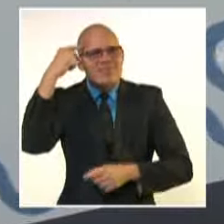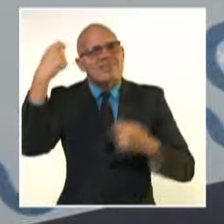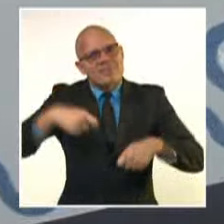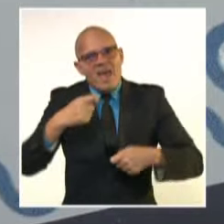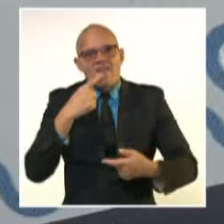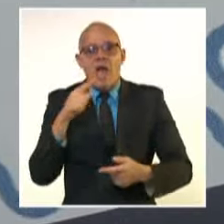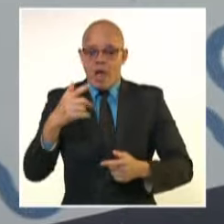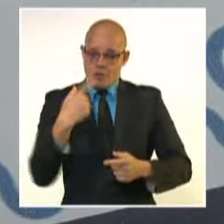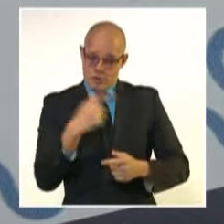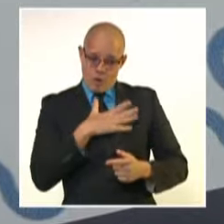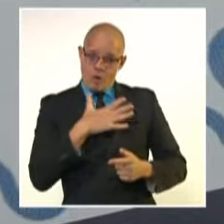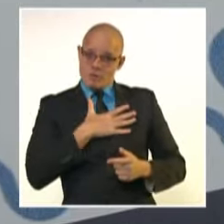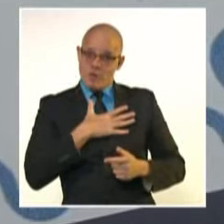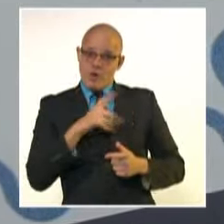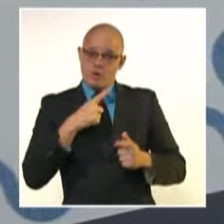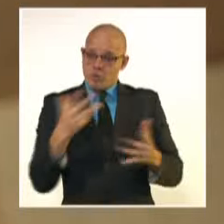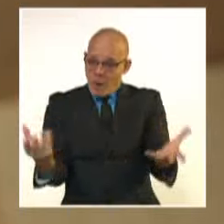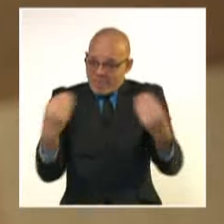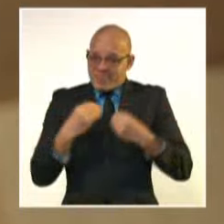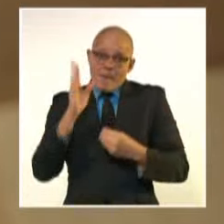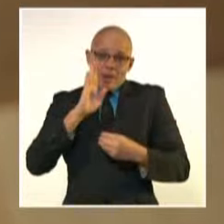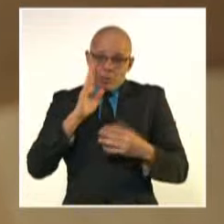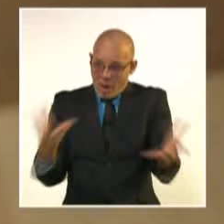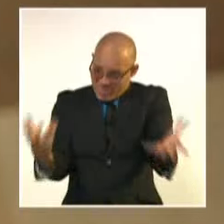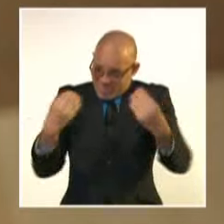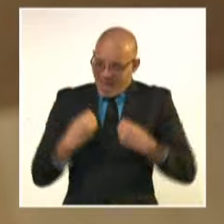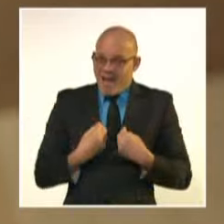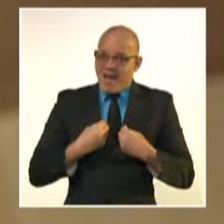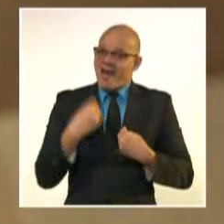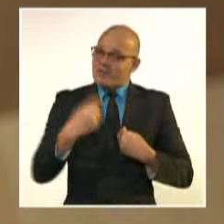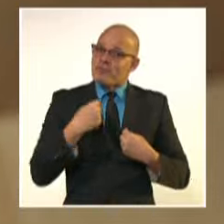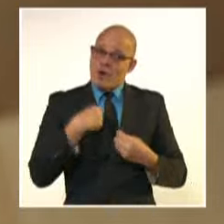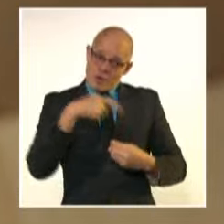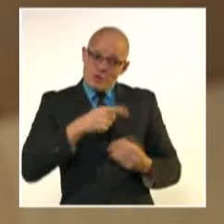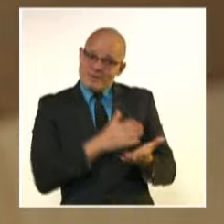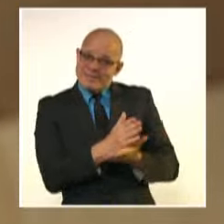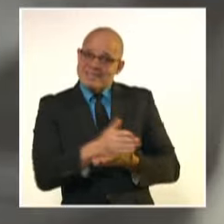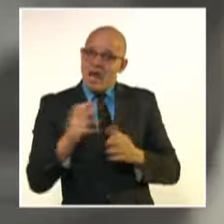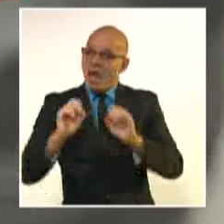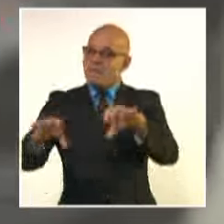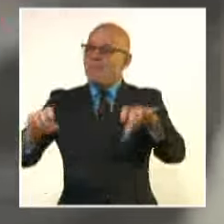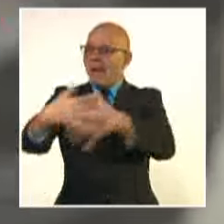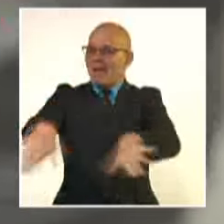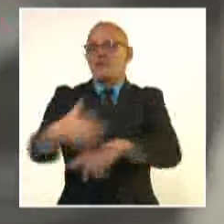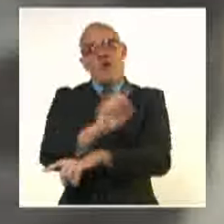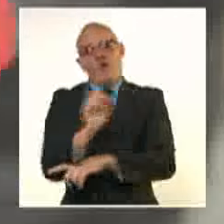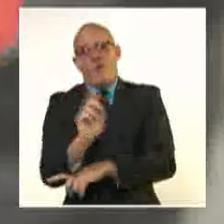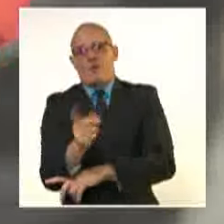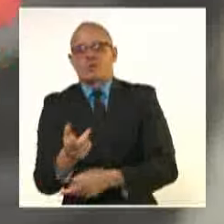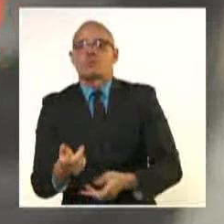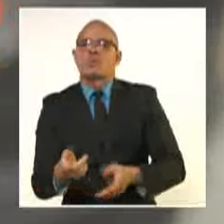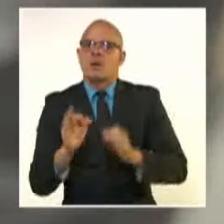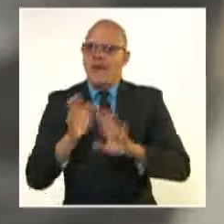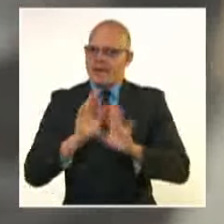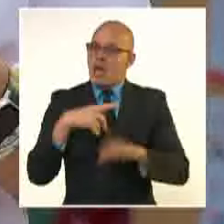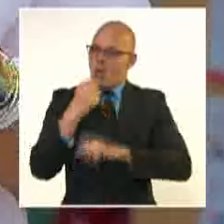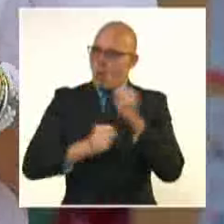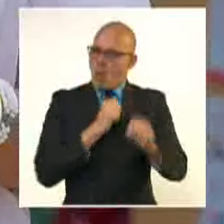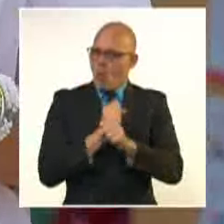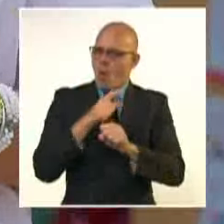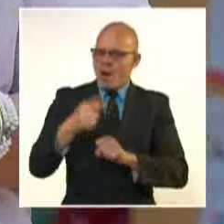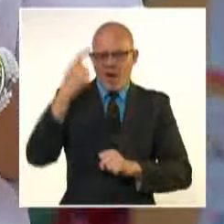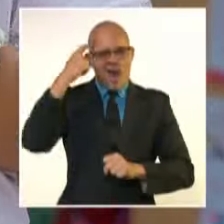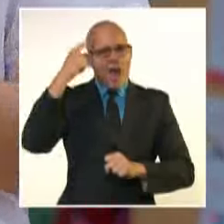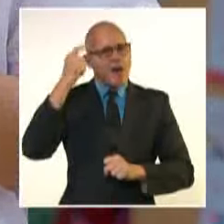un aliado para poder recibir esos desechos y que no terminen en un vertedero. Cuando incorporamos estos nuevos enfoques sobre